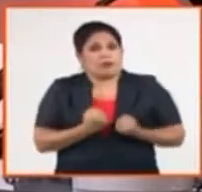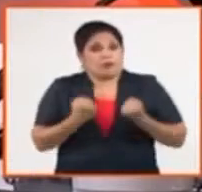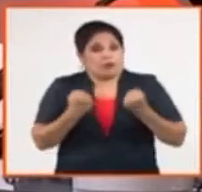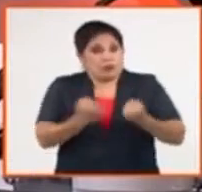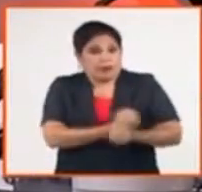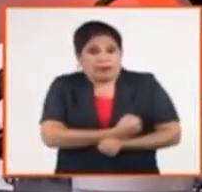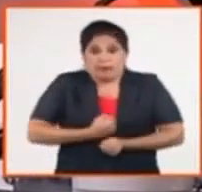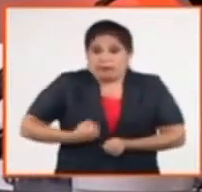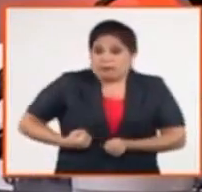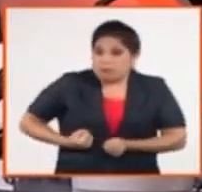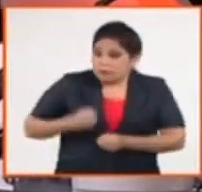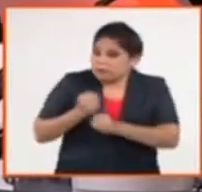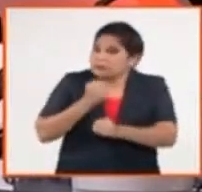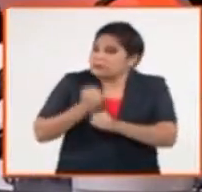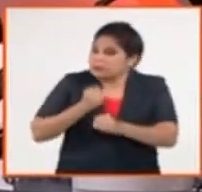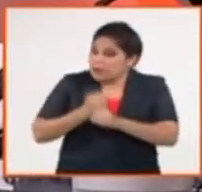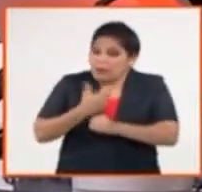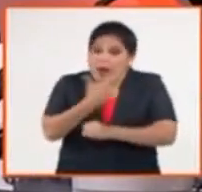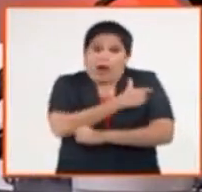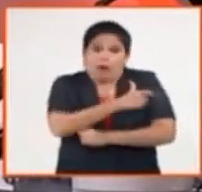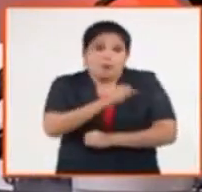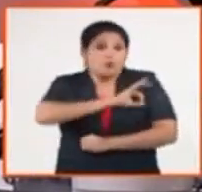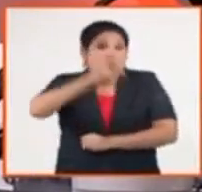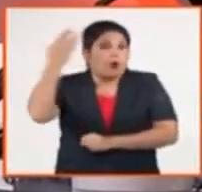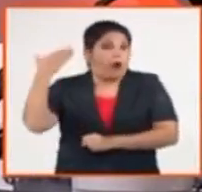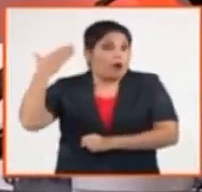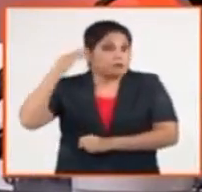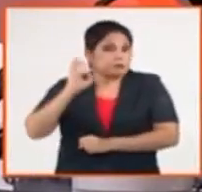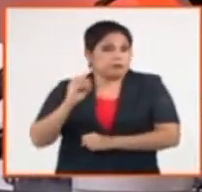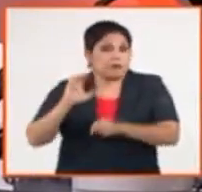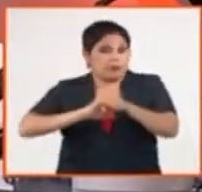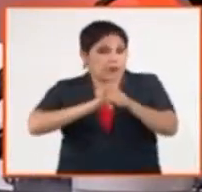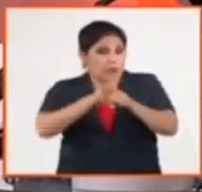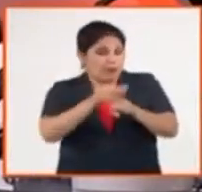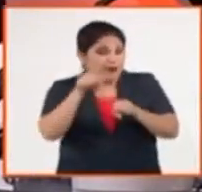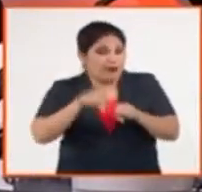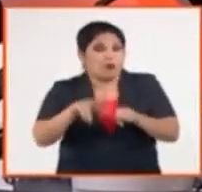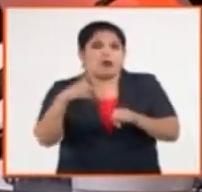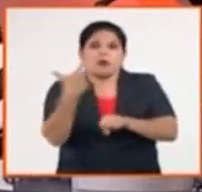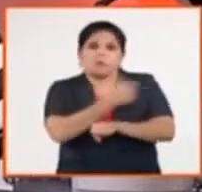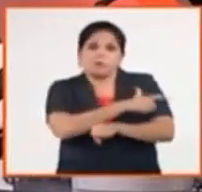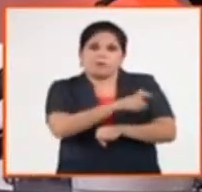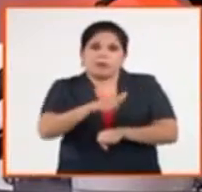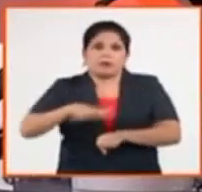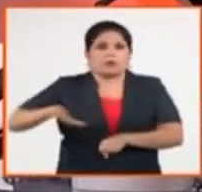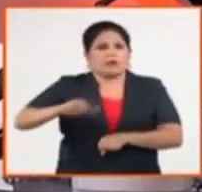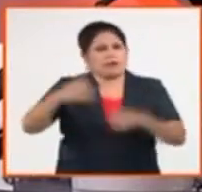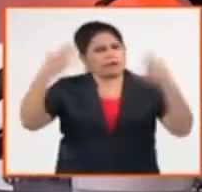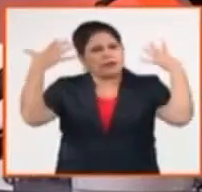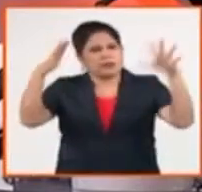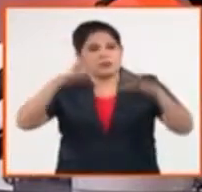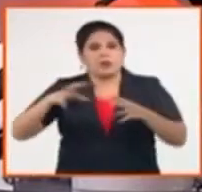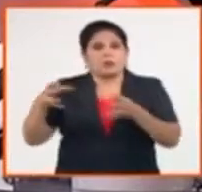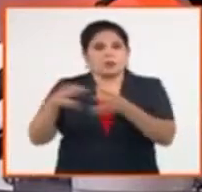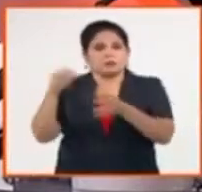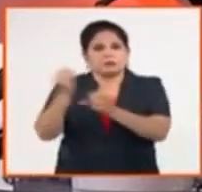campaña de vacunación masiva como jamás se ha hecho en la historia de esta nación. Así que nuestra felicitación a ese colectivo que